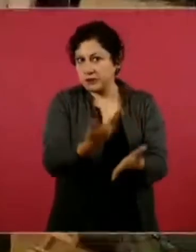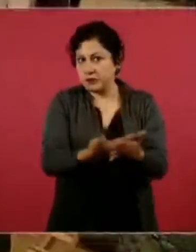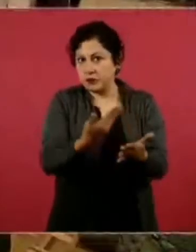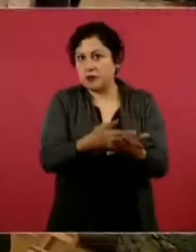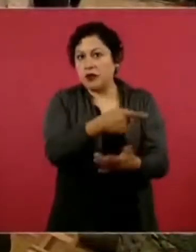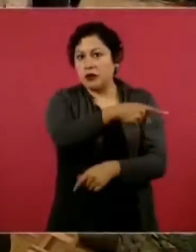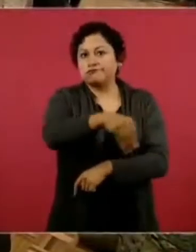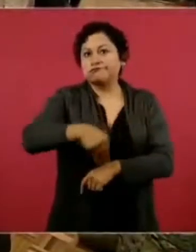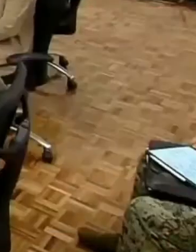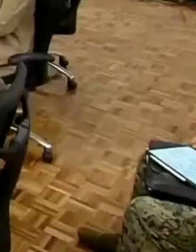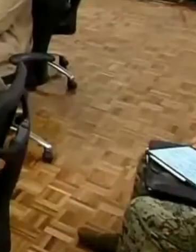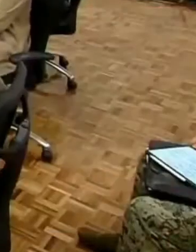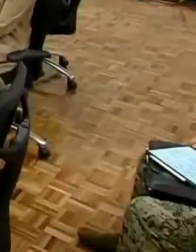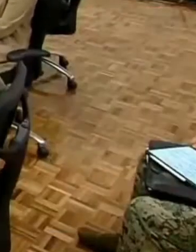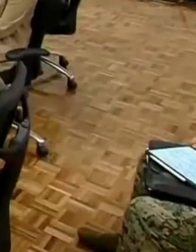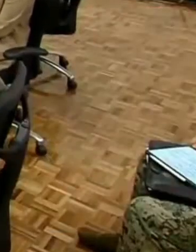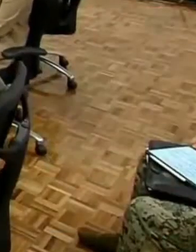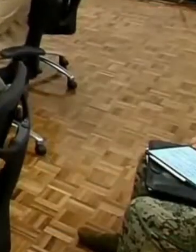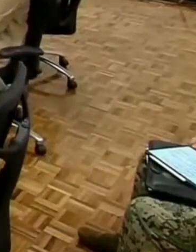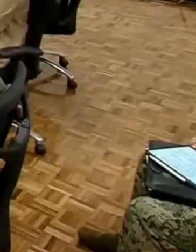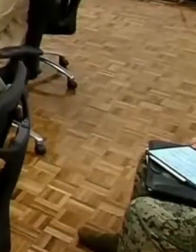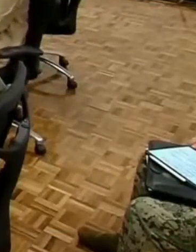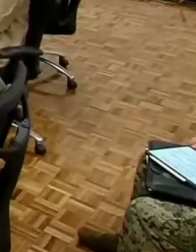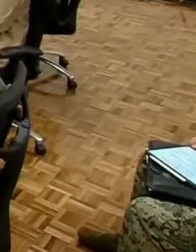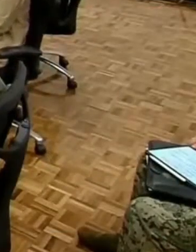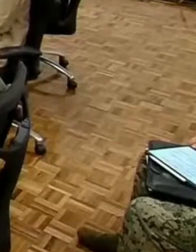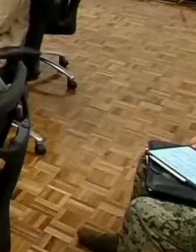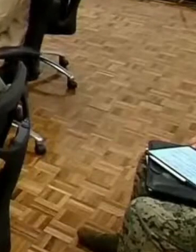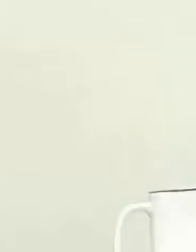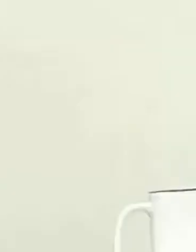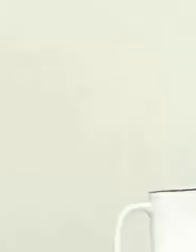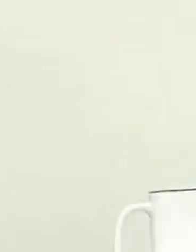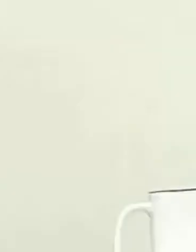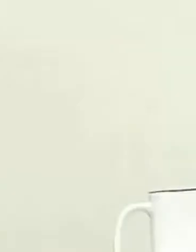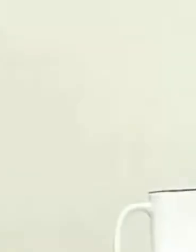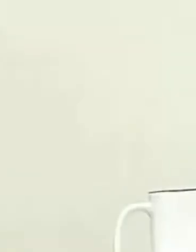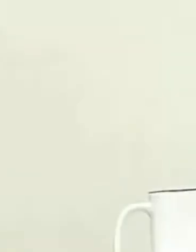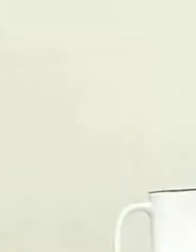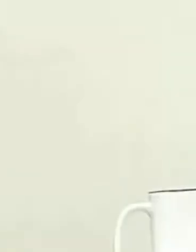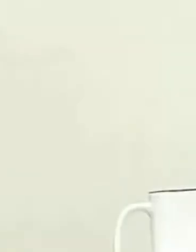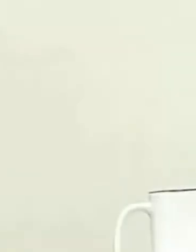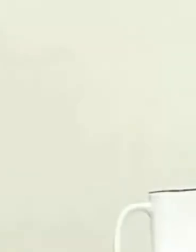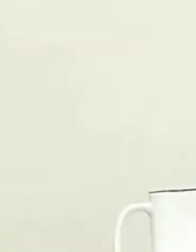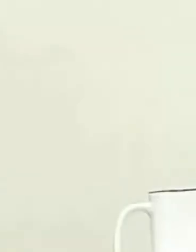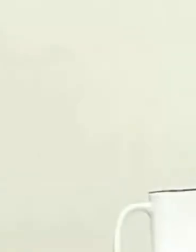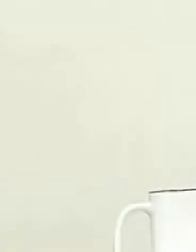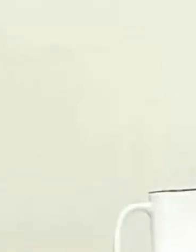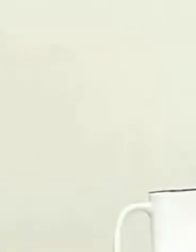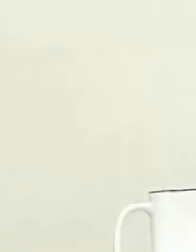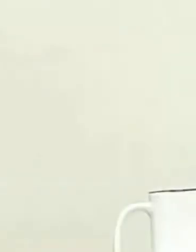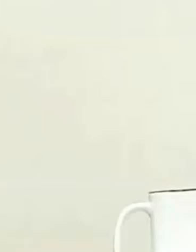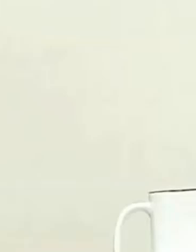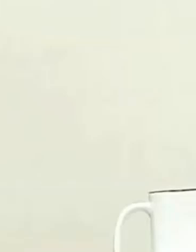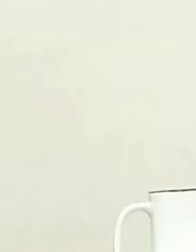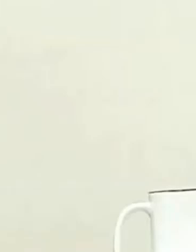Y estamos hablando con ellos para pedirles que nos ayuden.